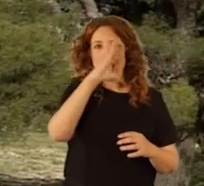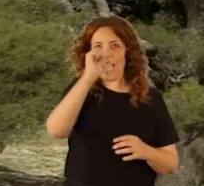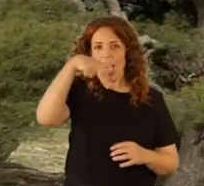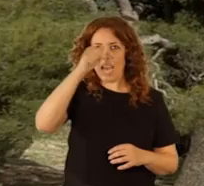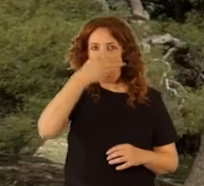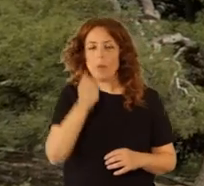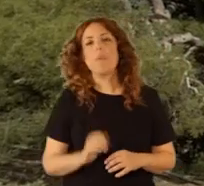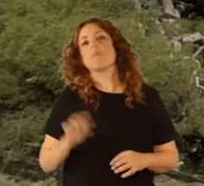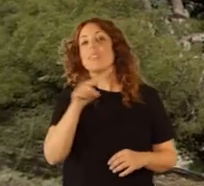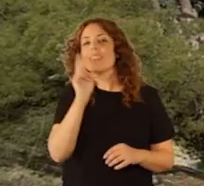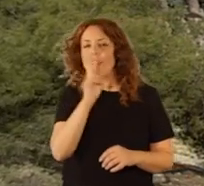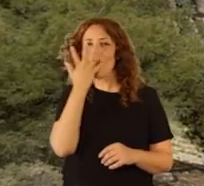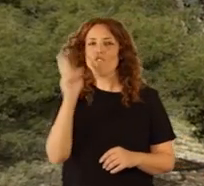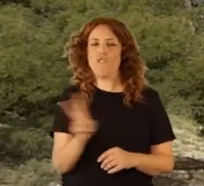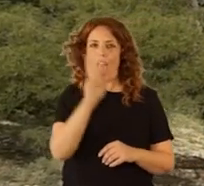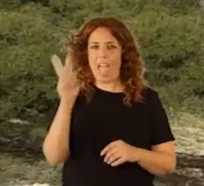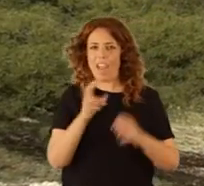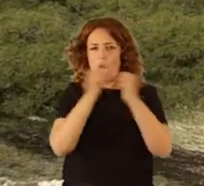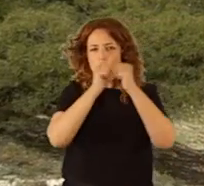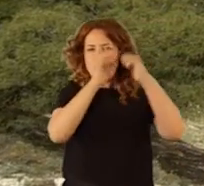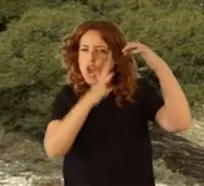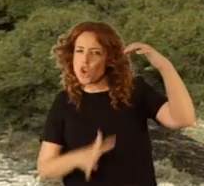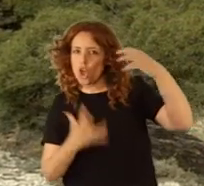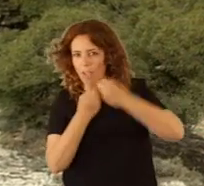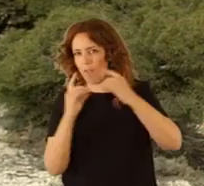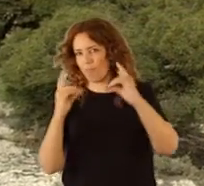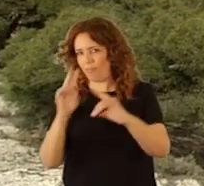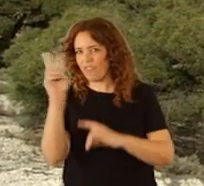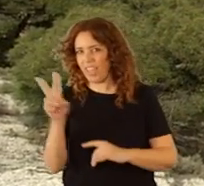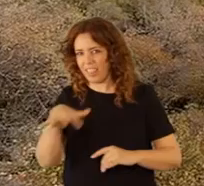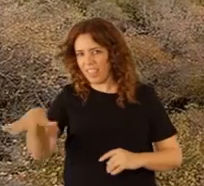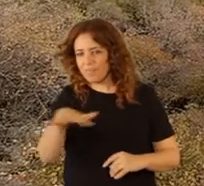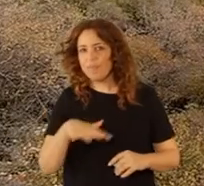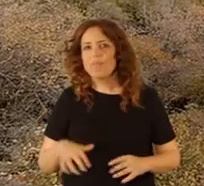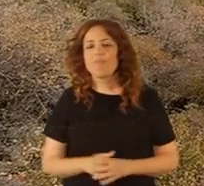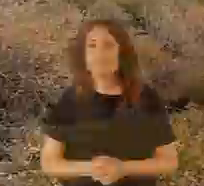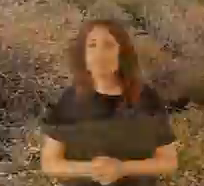canaba ponen la nota de verdor bajo los macizos rocosos de las